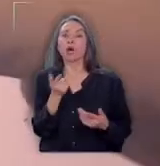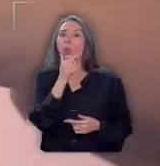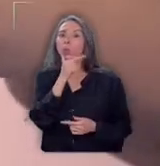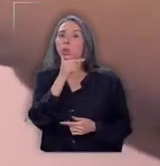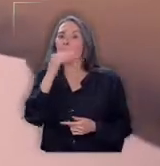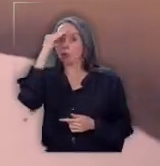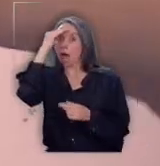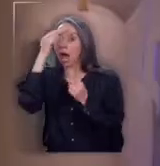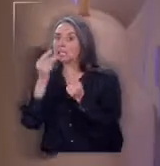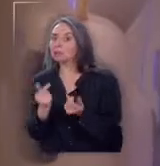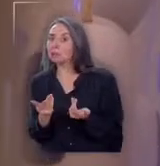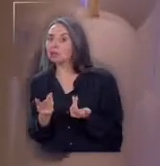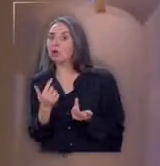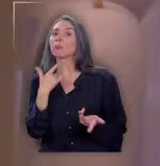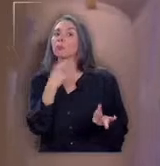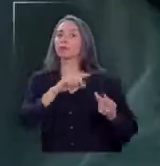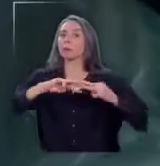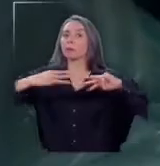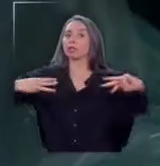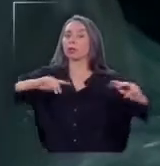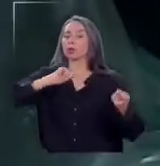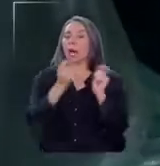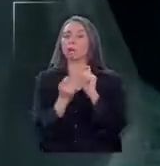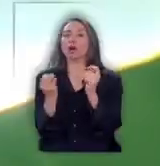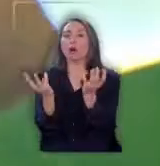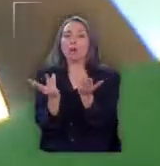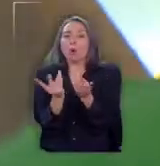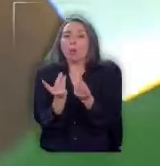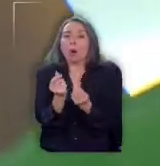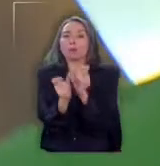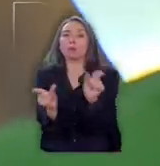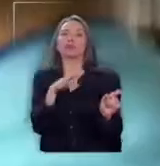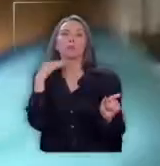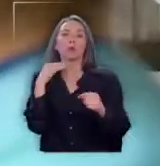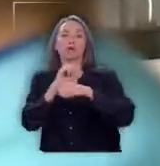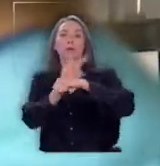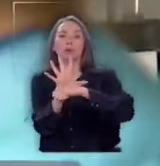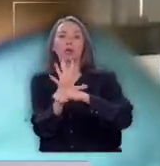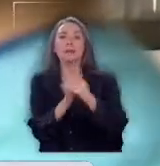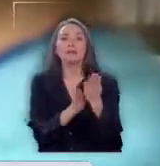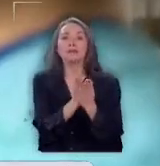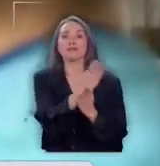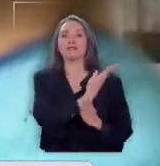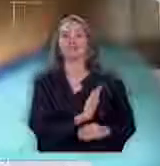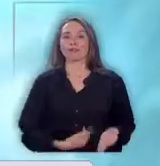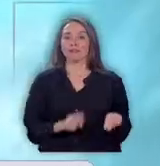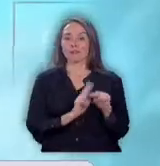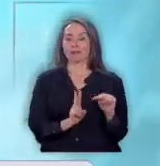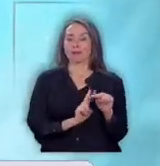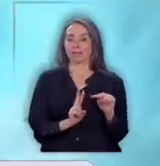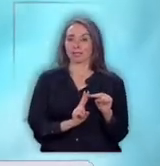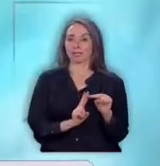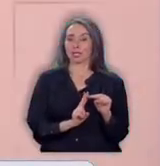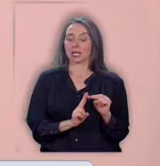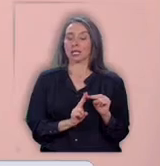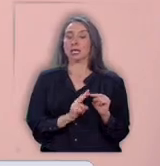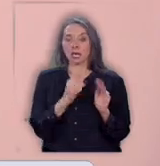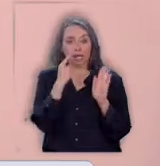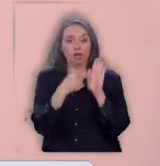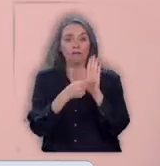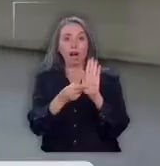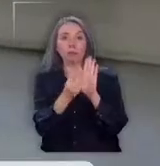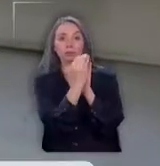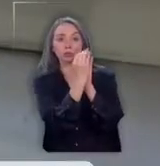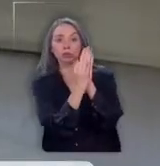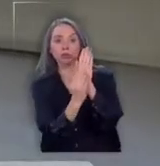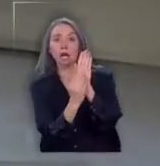expertos ante el cambio metodológico en el conteo de decesos que ya comenzó a implementar el gobierno y que se irá viendo reflejado